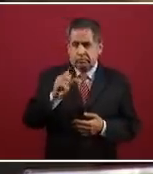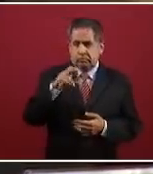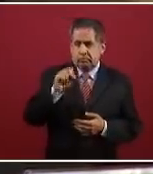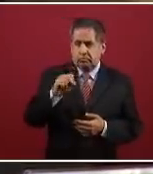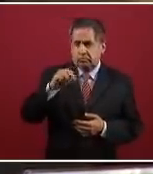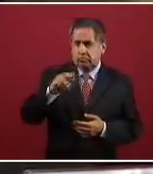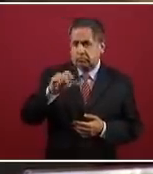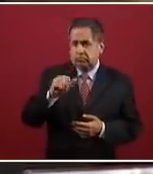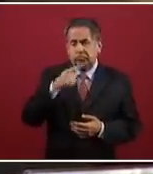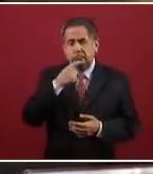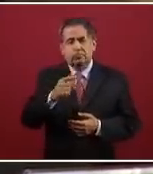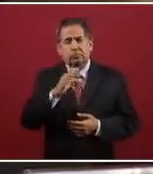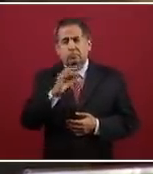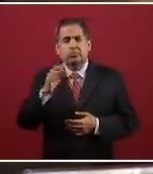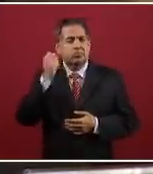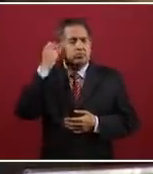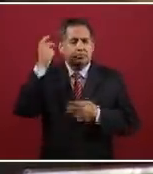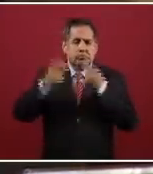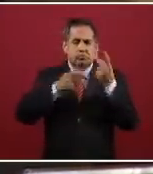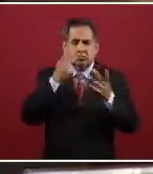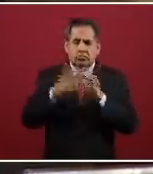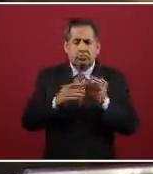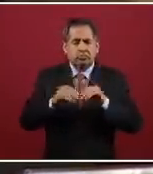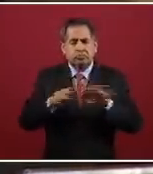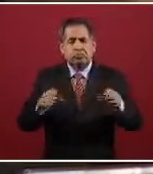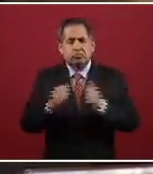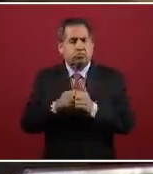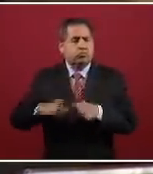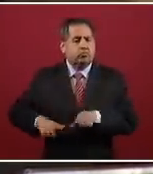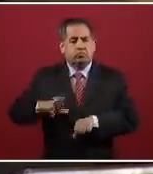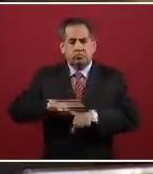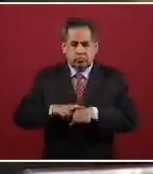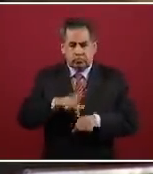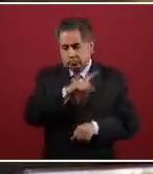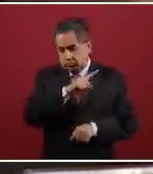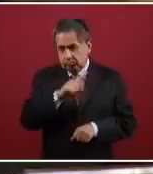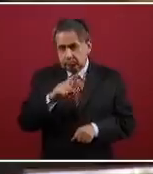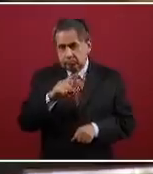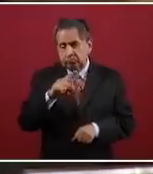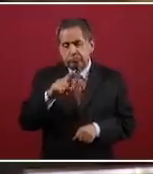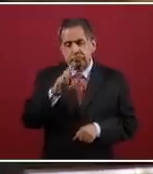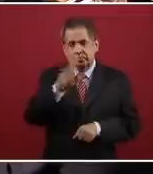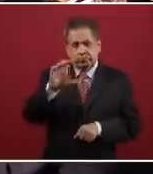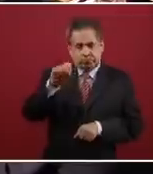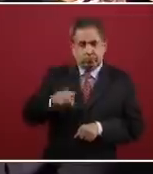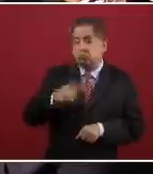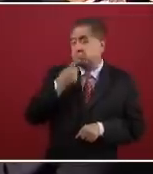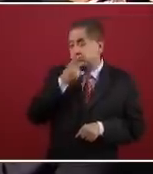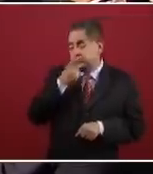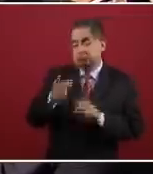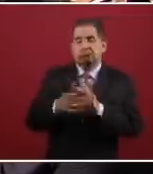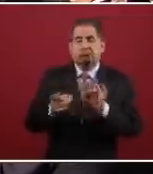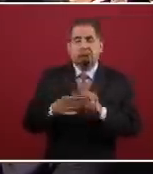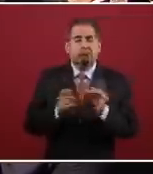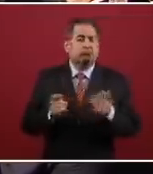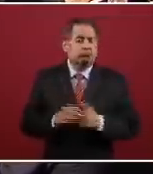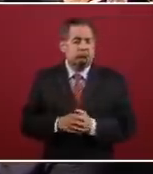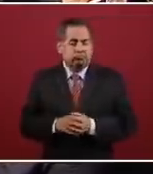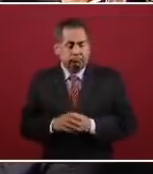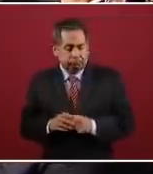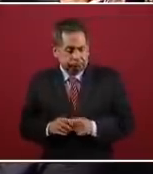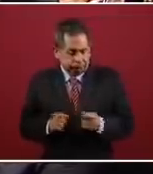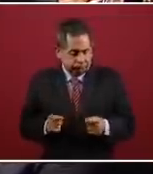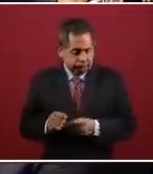de la CFE, hizo una conferencia de prensa con el gobernador del estado, Carlos Mendoza, y hablaba de dar